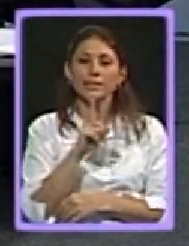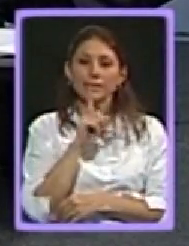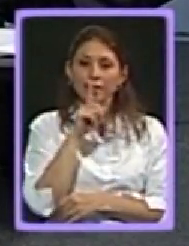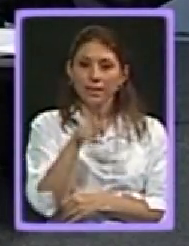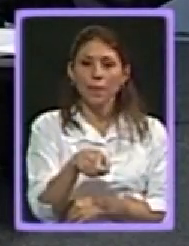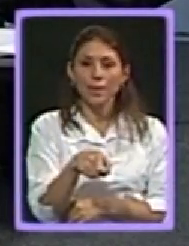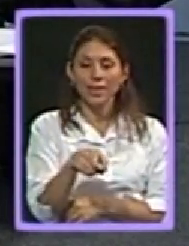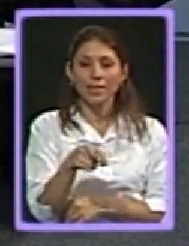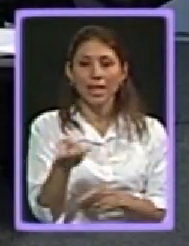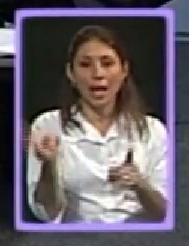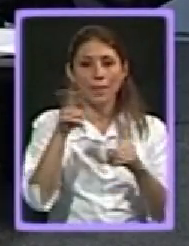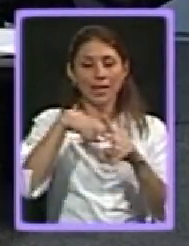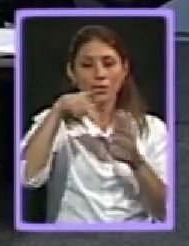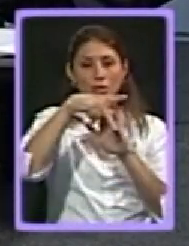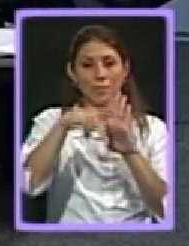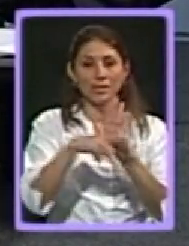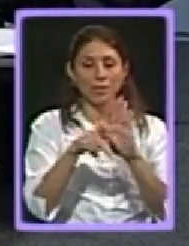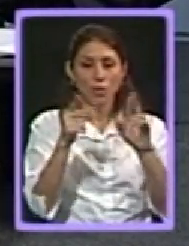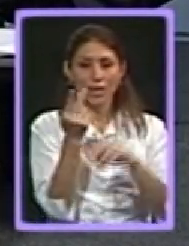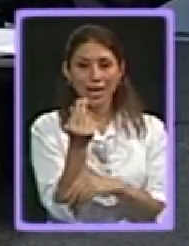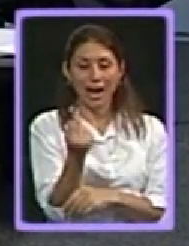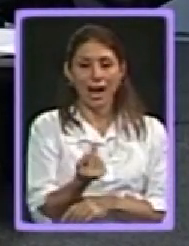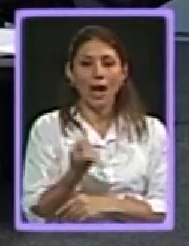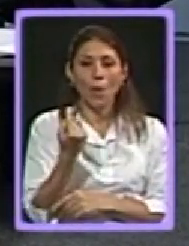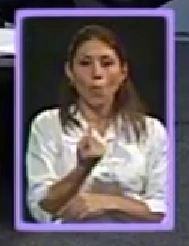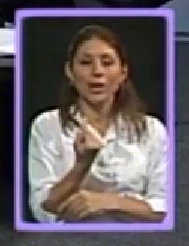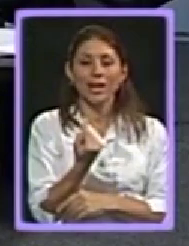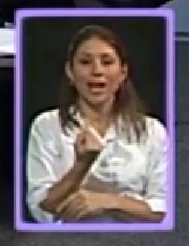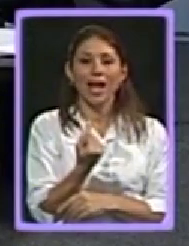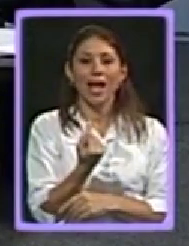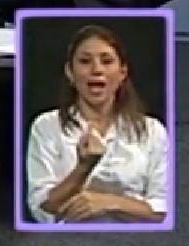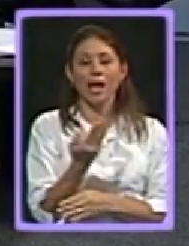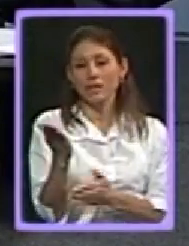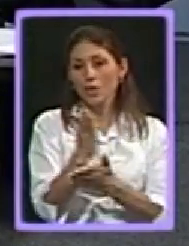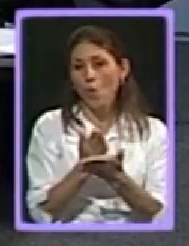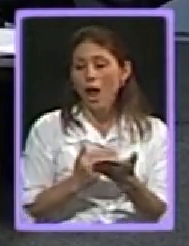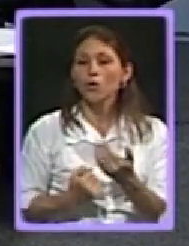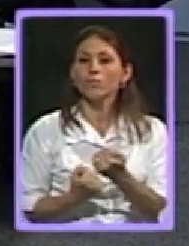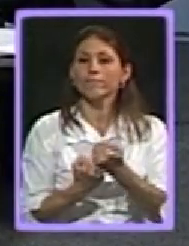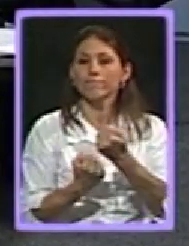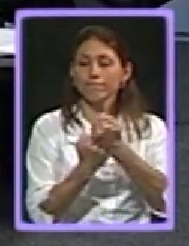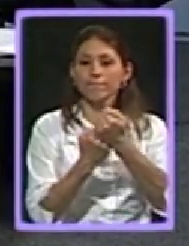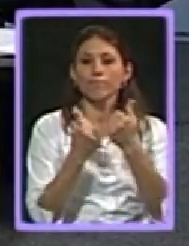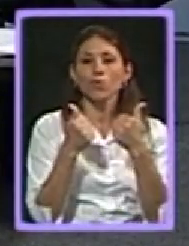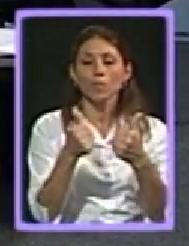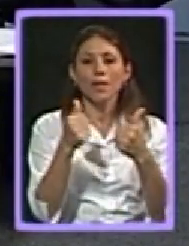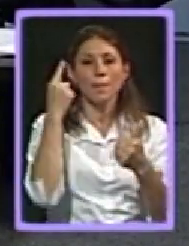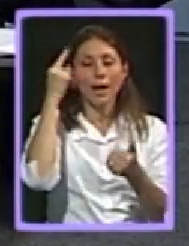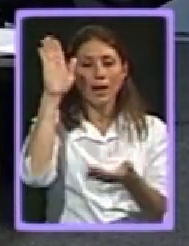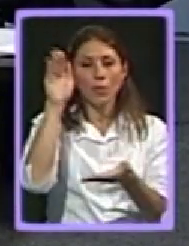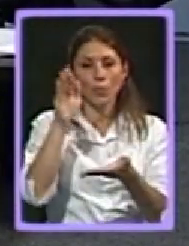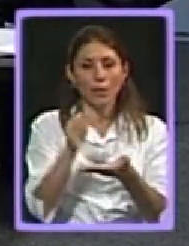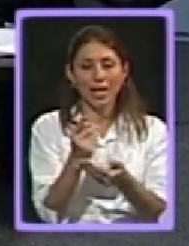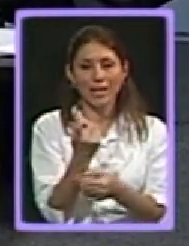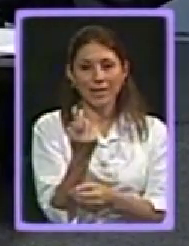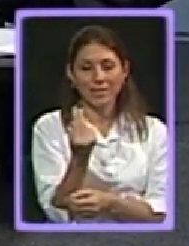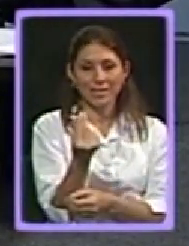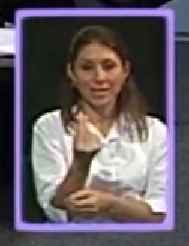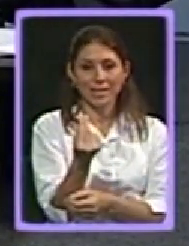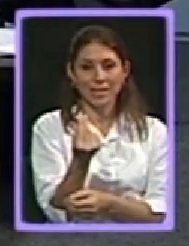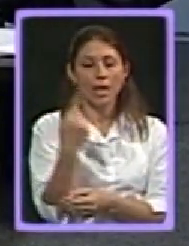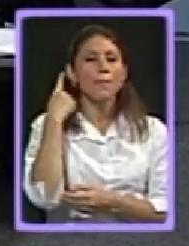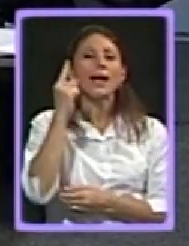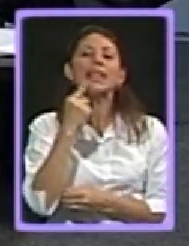la aplicación del principio de caja única ha sido uno de los elementos que han ayudado significativamente a reducir el déficit. Para ponerle números,